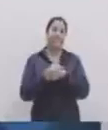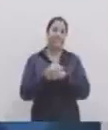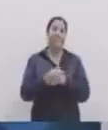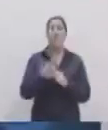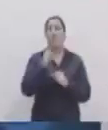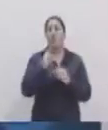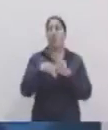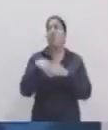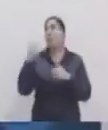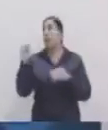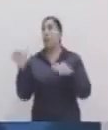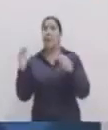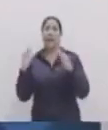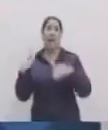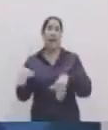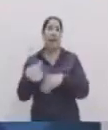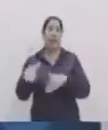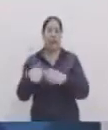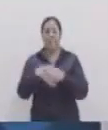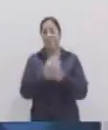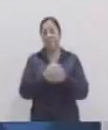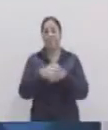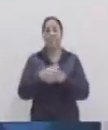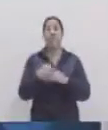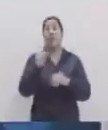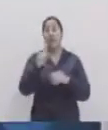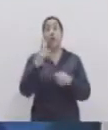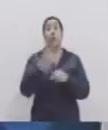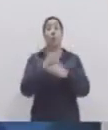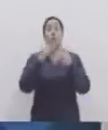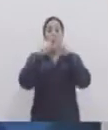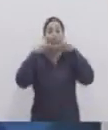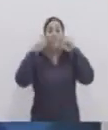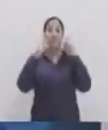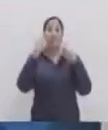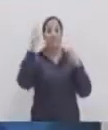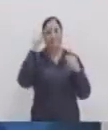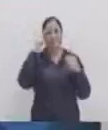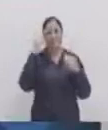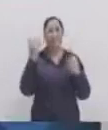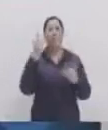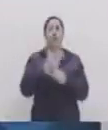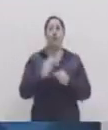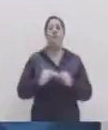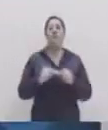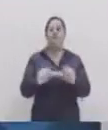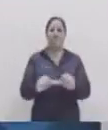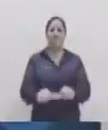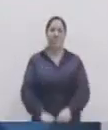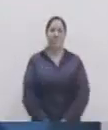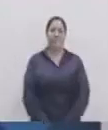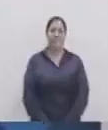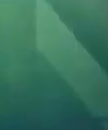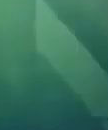alguna superficie o salgan. Usen su mascarilla y recuerden siempre que Guatemala no se detiene.